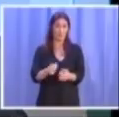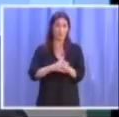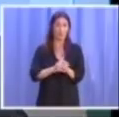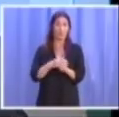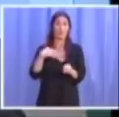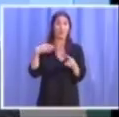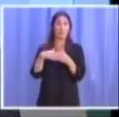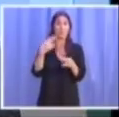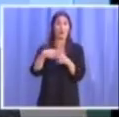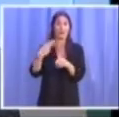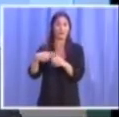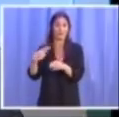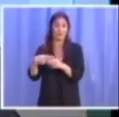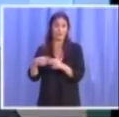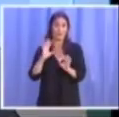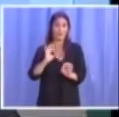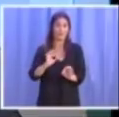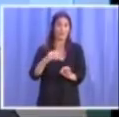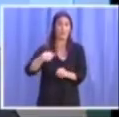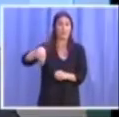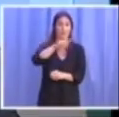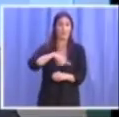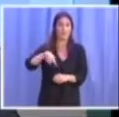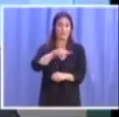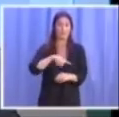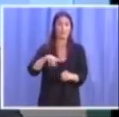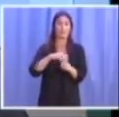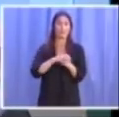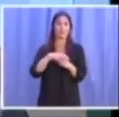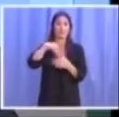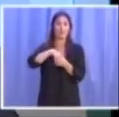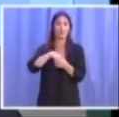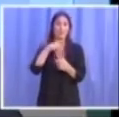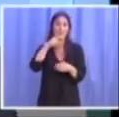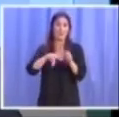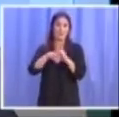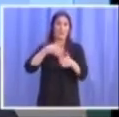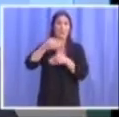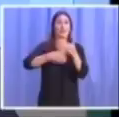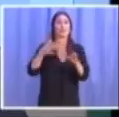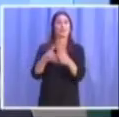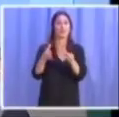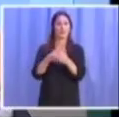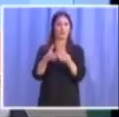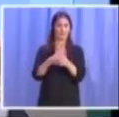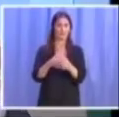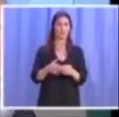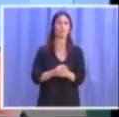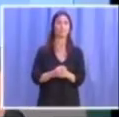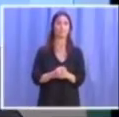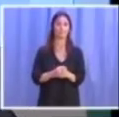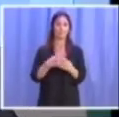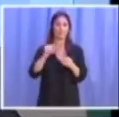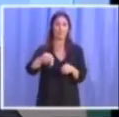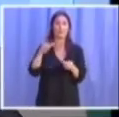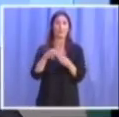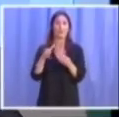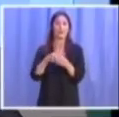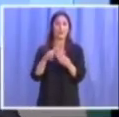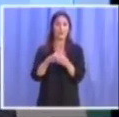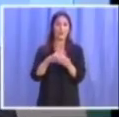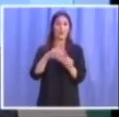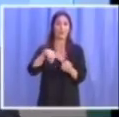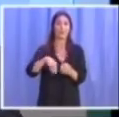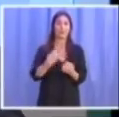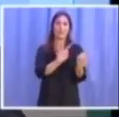partido del esfuerzo, del trabajo, del sacrificio y de sacar a Granada adelante. Y ahora que Granada no funciona, necesita más